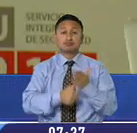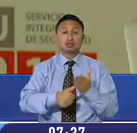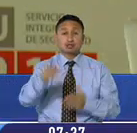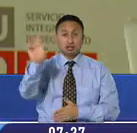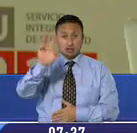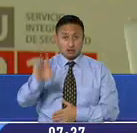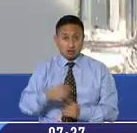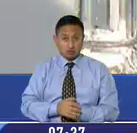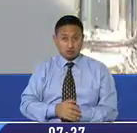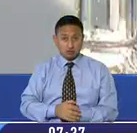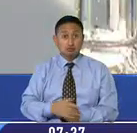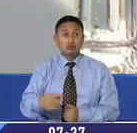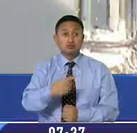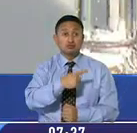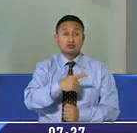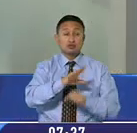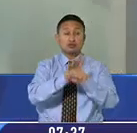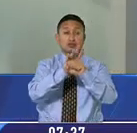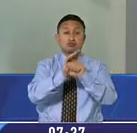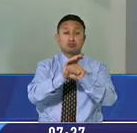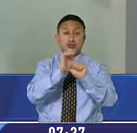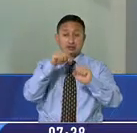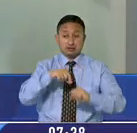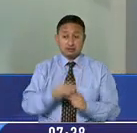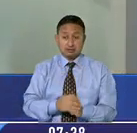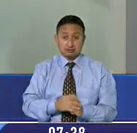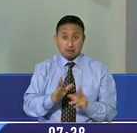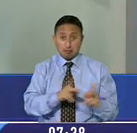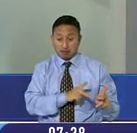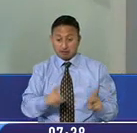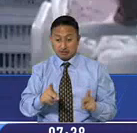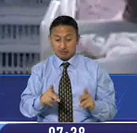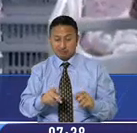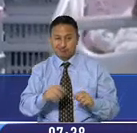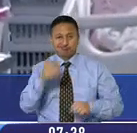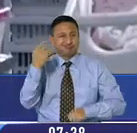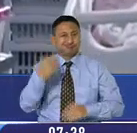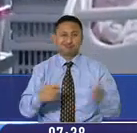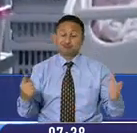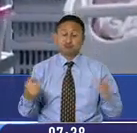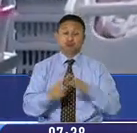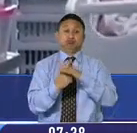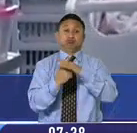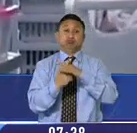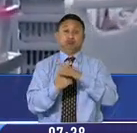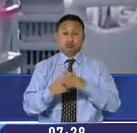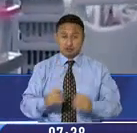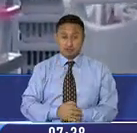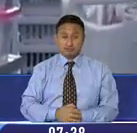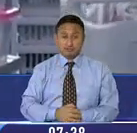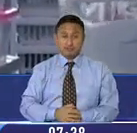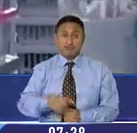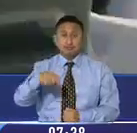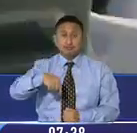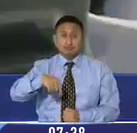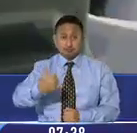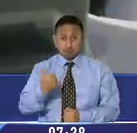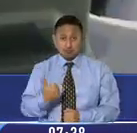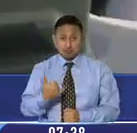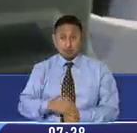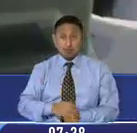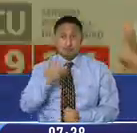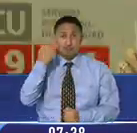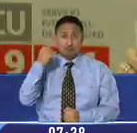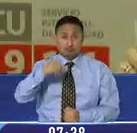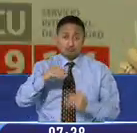Garzón, admite que la variante Omicron rompió los esquemas previstos para la inmunidad comunitaria, y es que se registra un alza considerable en estos días de